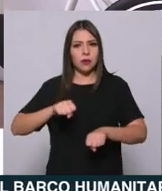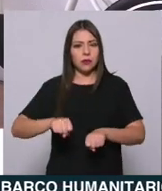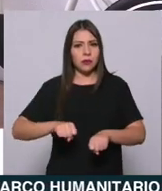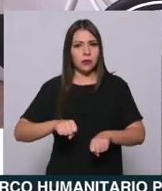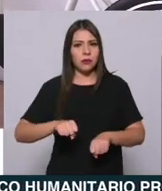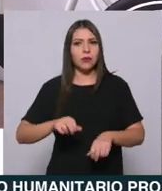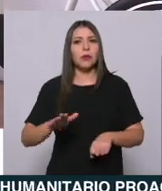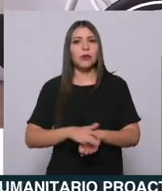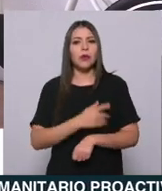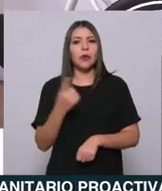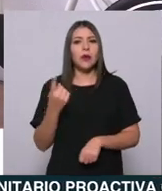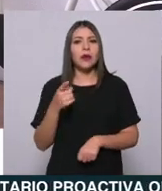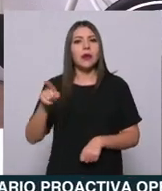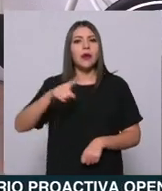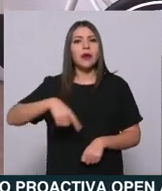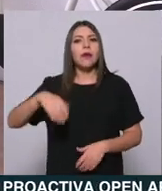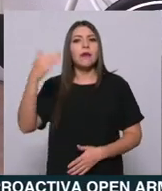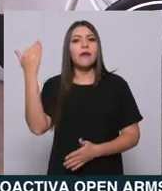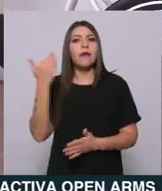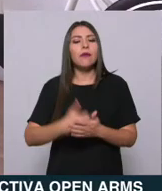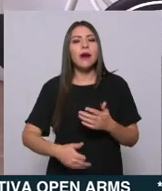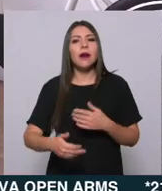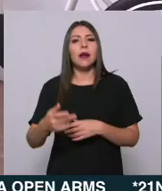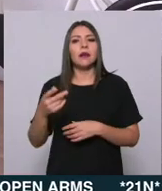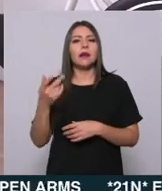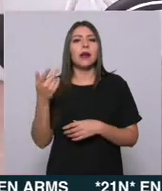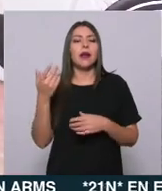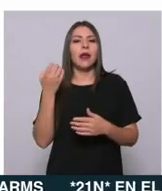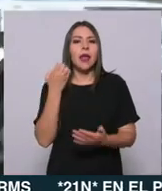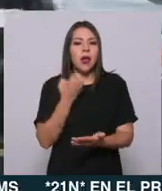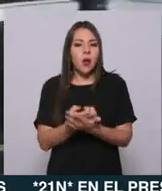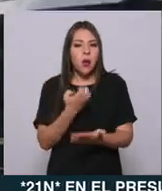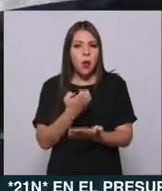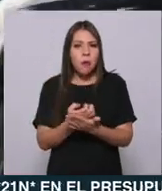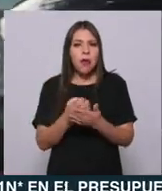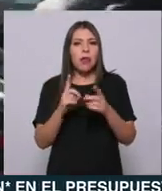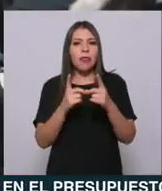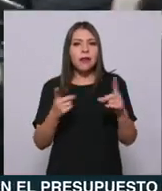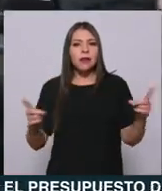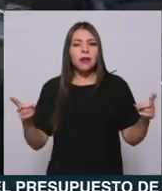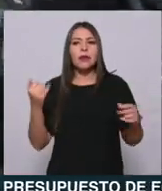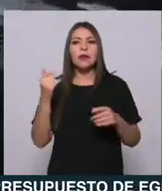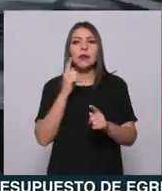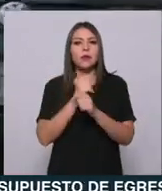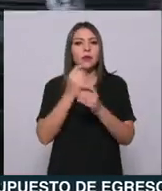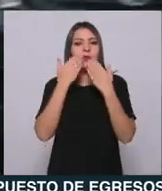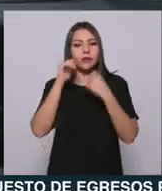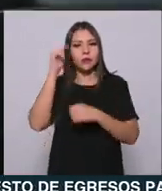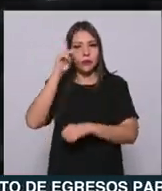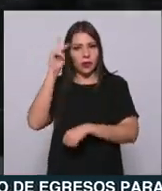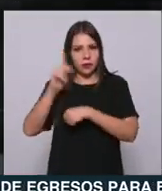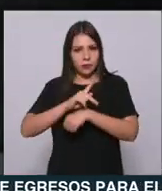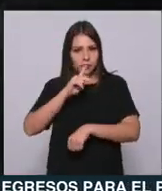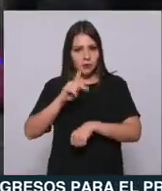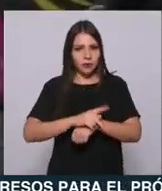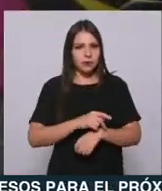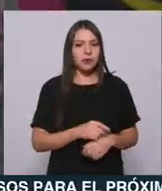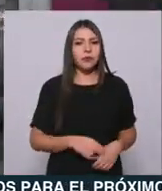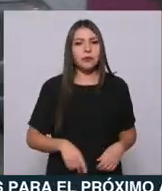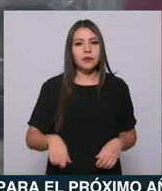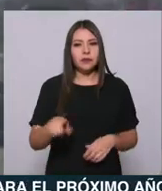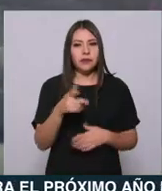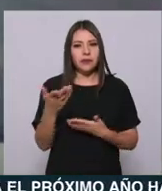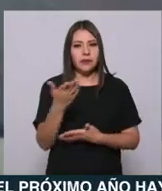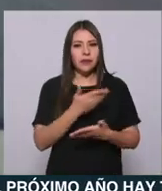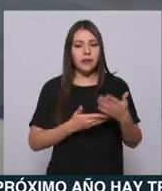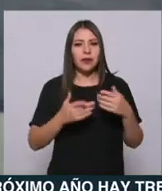de desarrollo y oportunidades económicas y accesibilidad al transporte. Estos servicios reducen el número de vehículos que